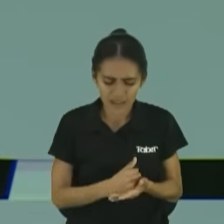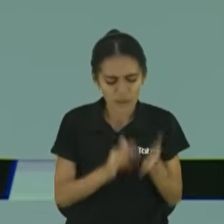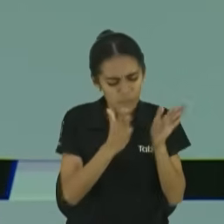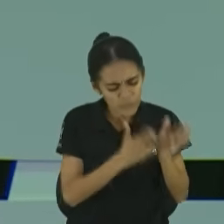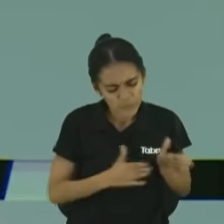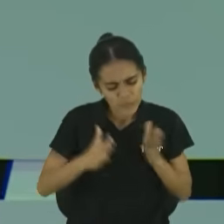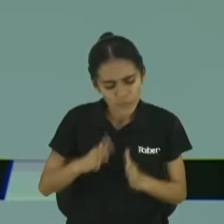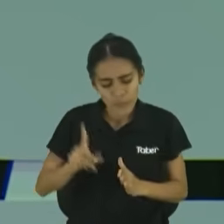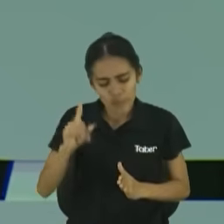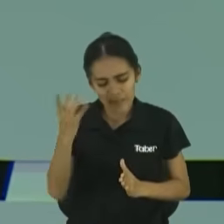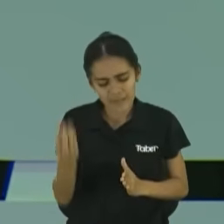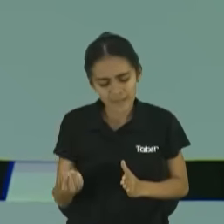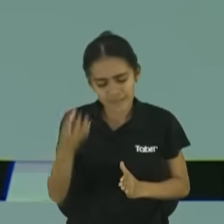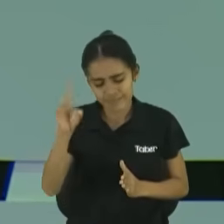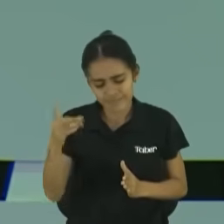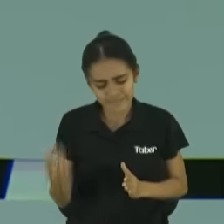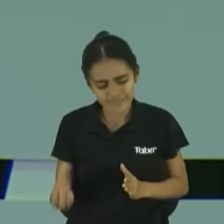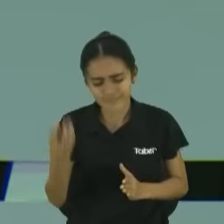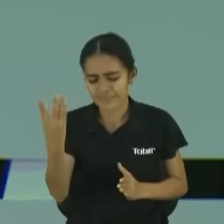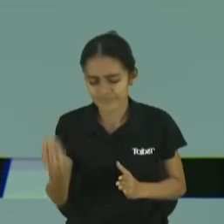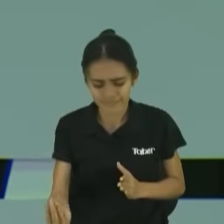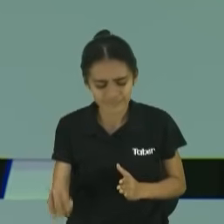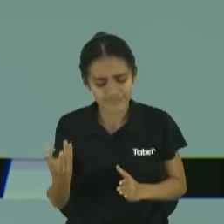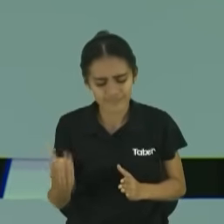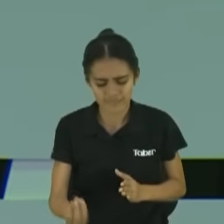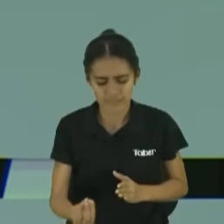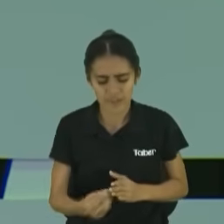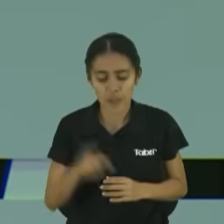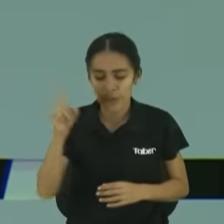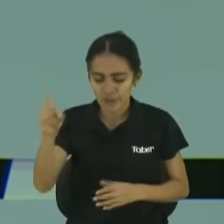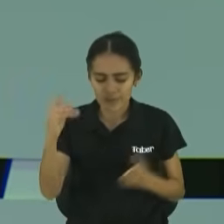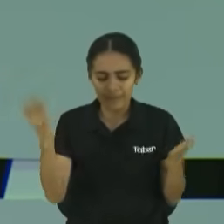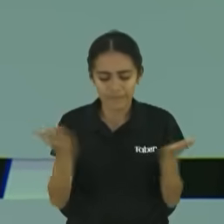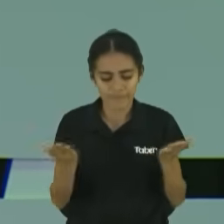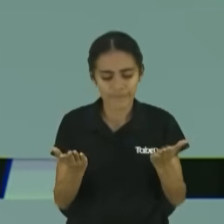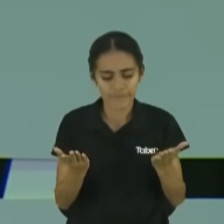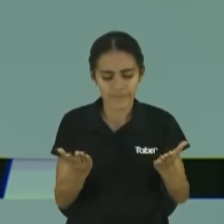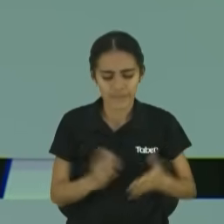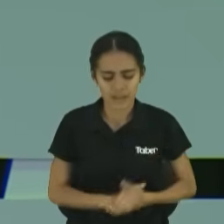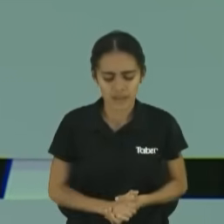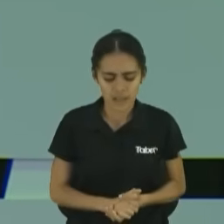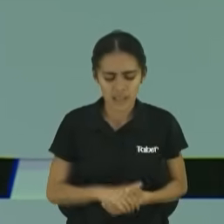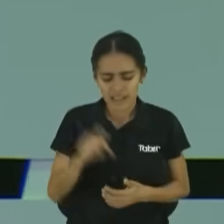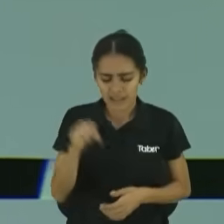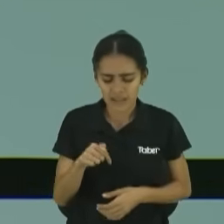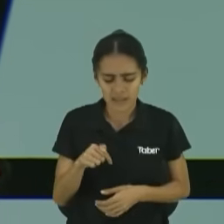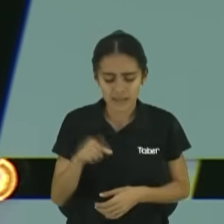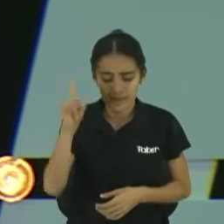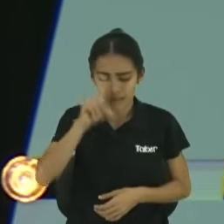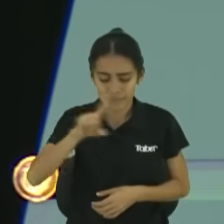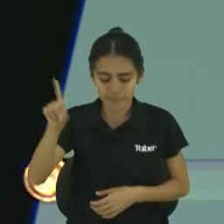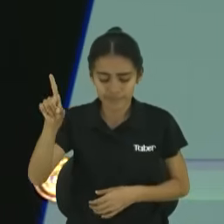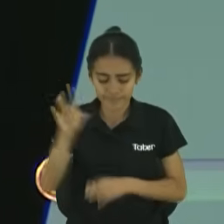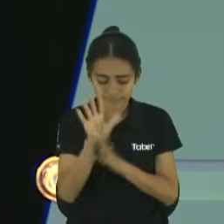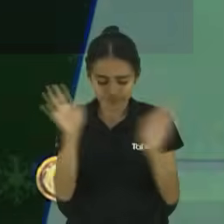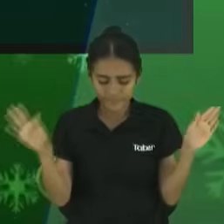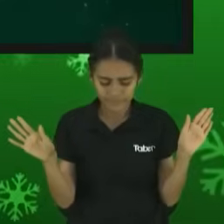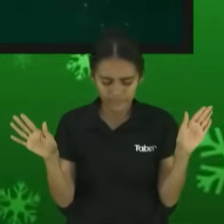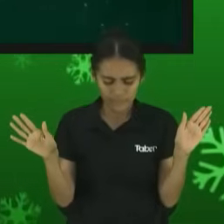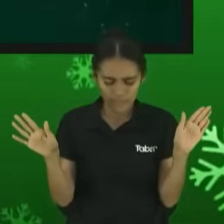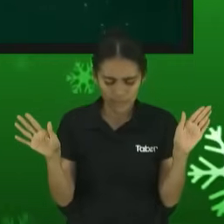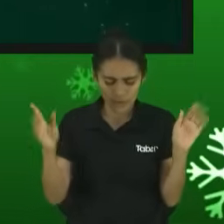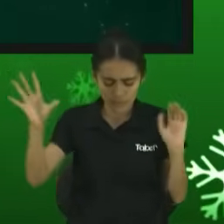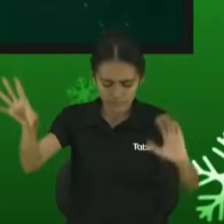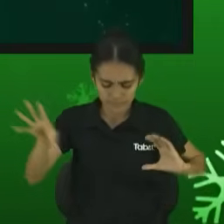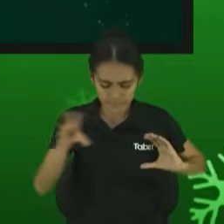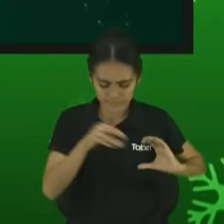un día a la vez. El Señor hará la obra ahí donde está. ¿Por qué no oramos aquí en el templo a la distancia diciendo: Señor Jesús, yo te recibo